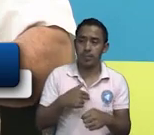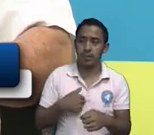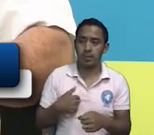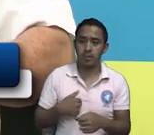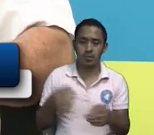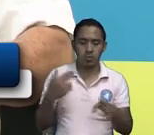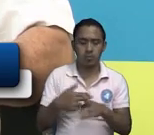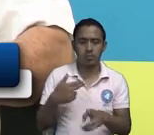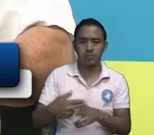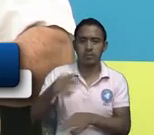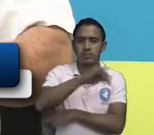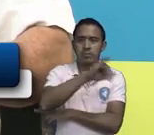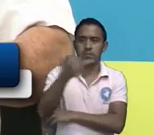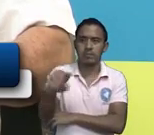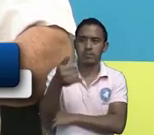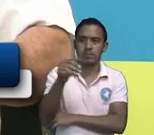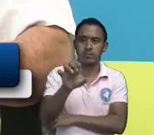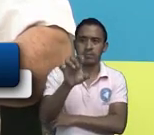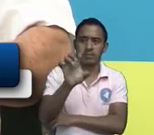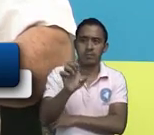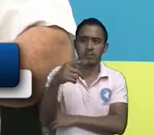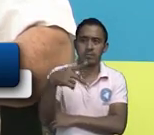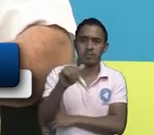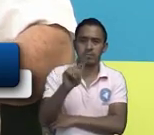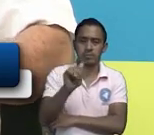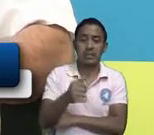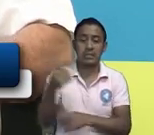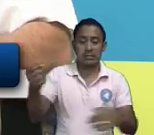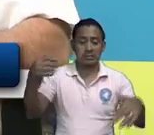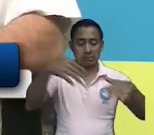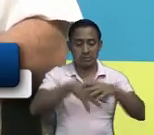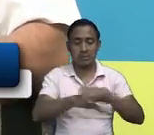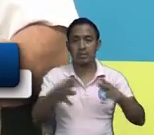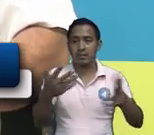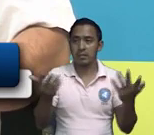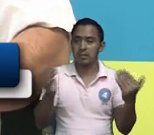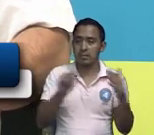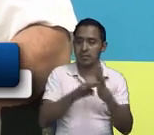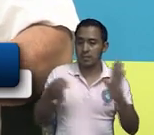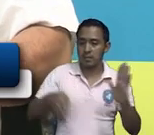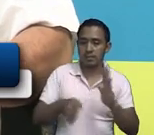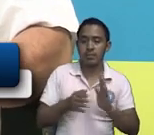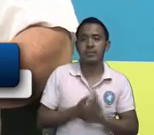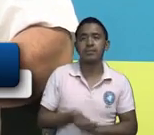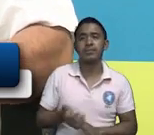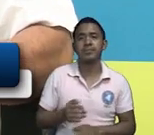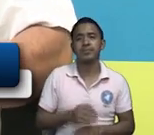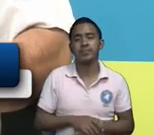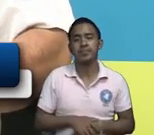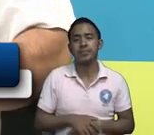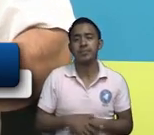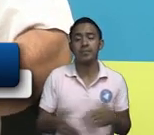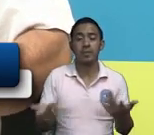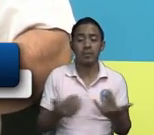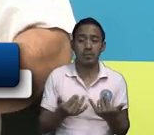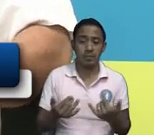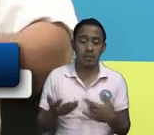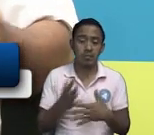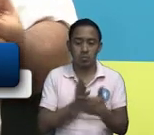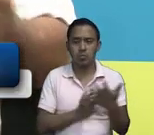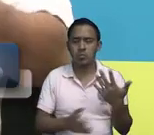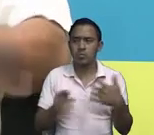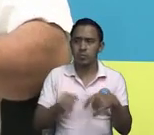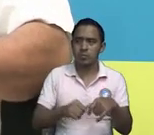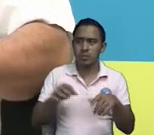el jelepate que llama la gente. El jelepate que se aloja en la cama. Exactamente. Normalmente los animales de las aves de corral